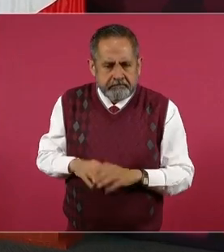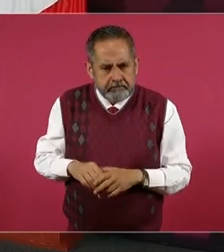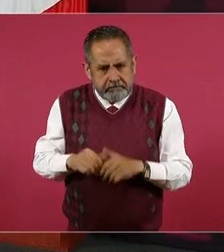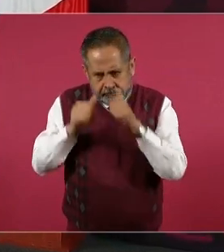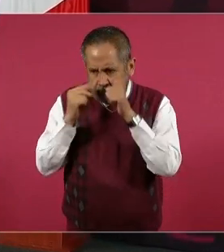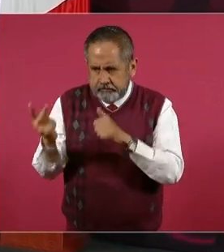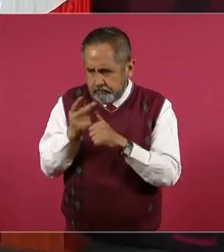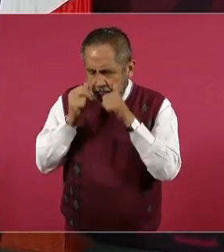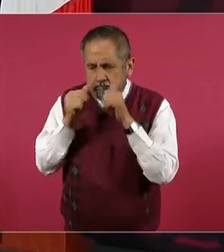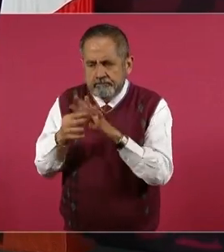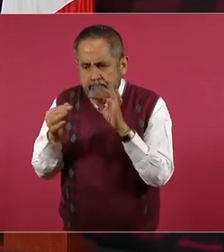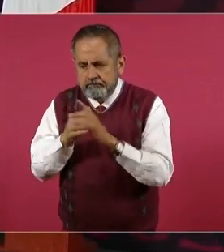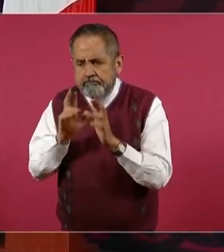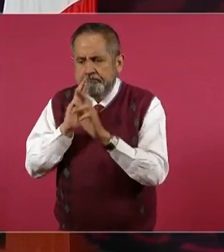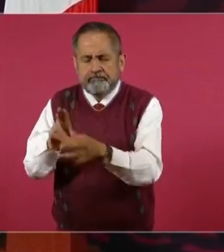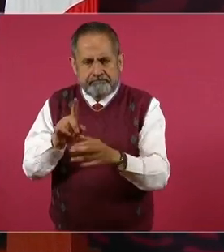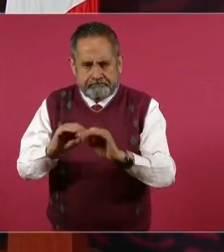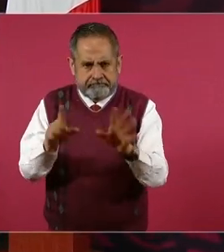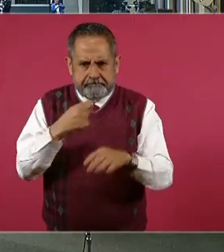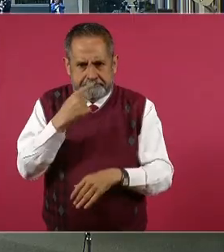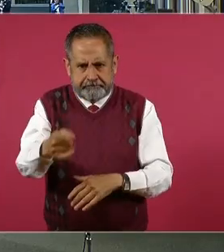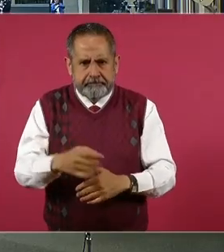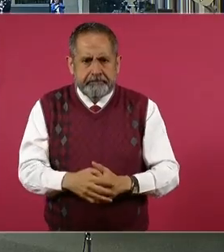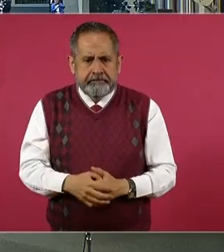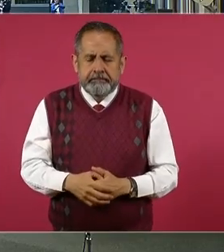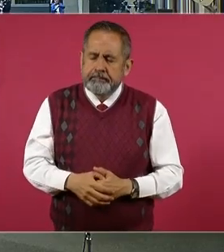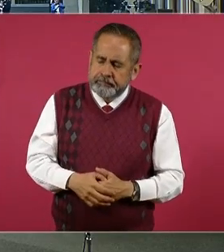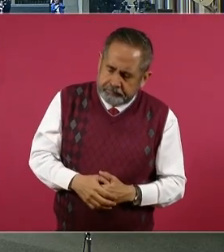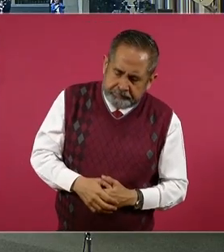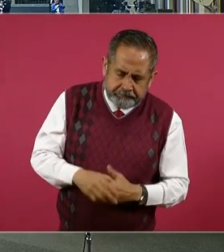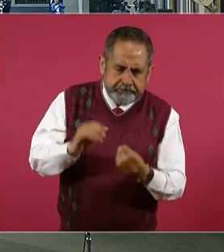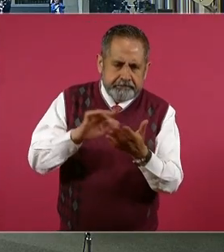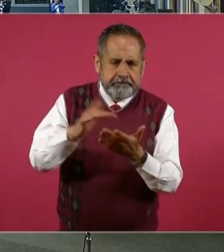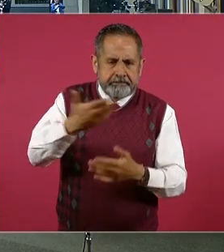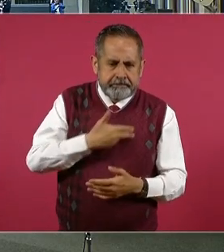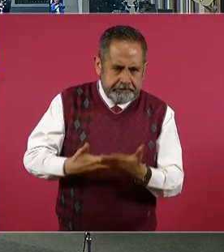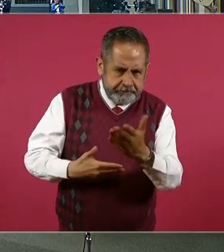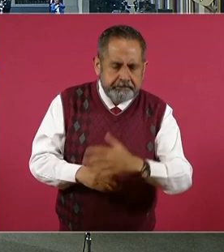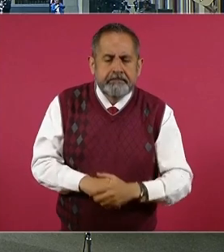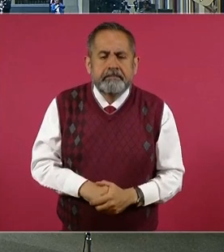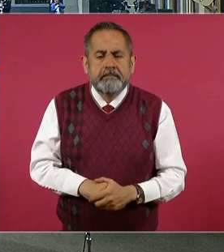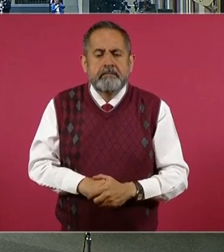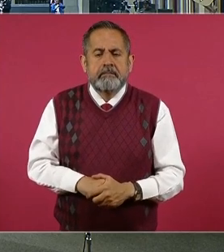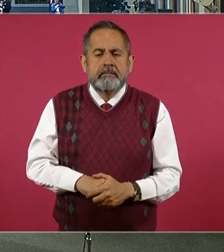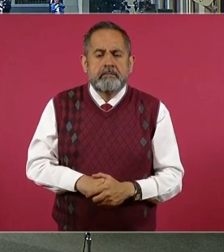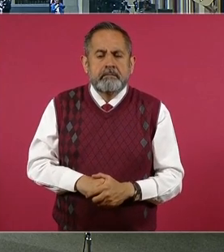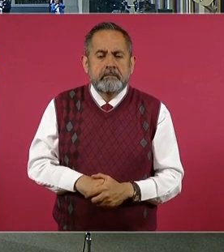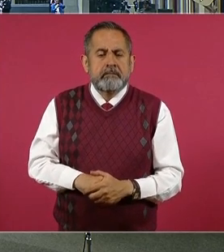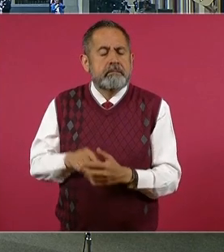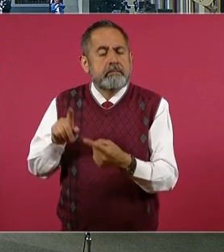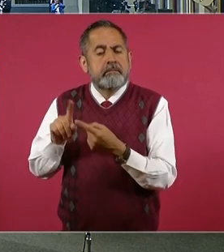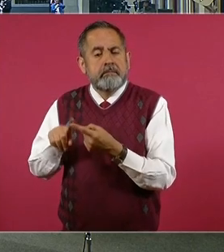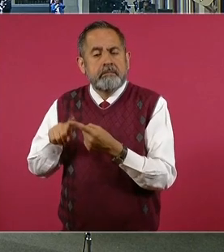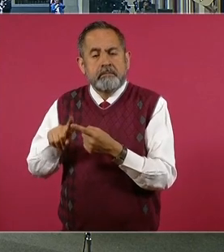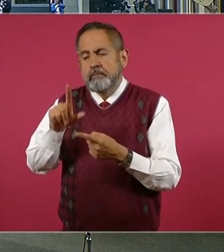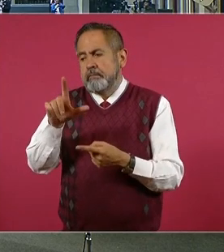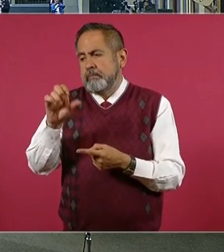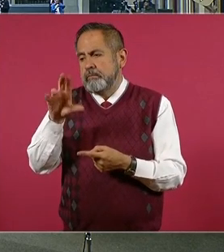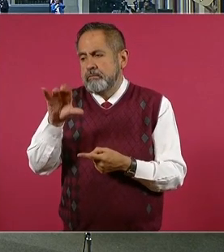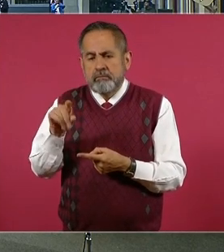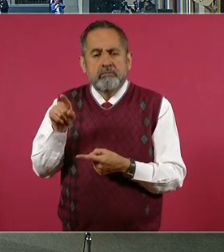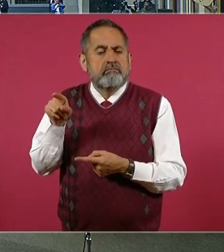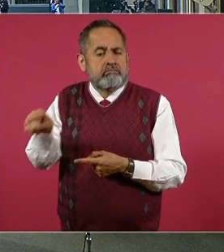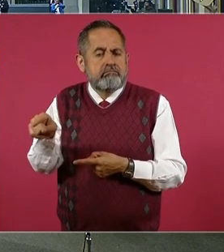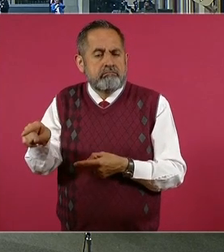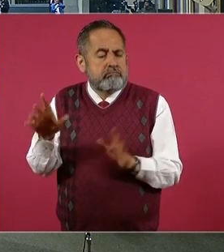atender las demandas. Ok, presidente. A ver qué respuesta hay. Sí, en el caso de Leoncio Salinas, nada